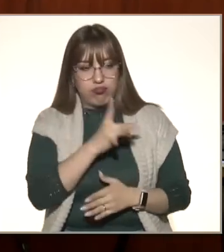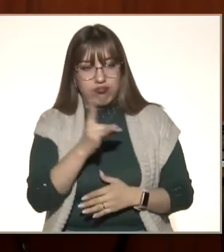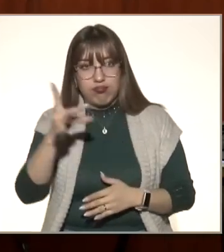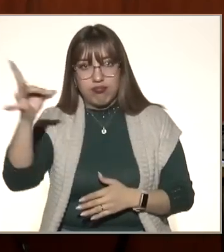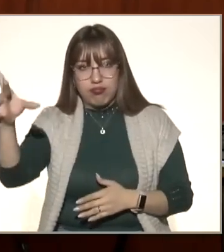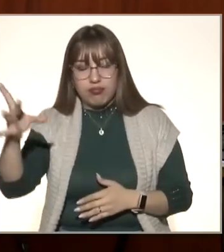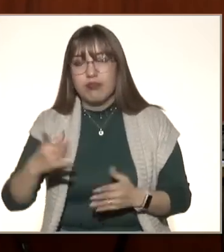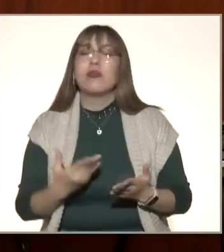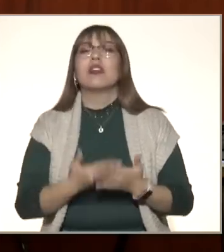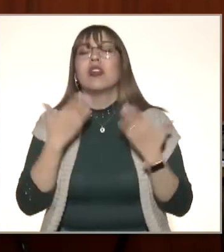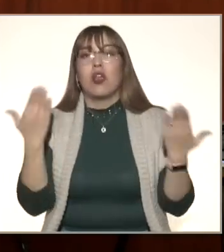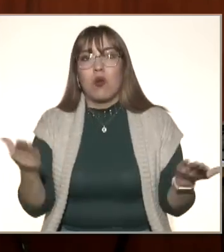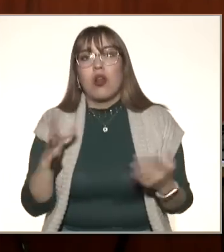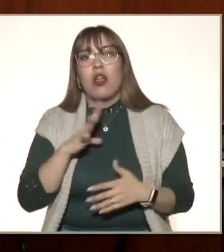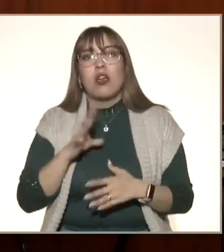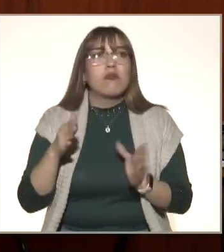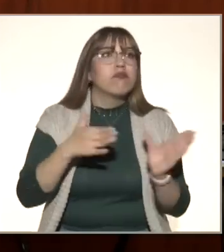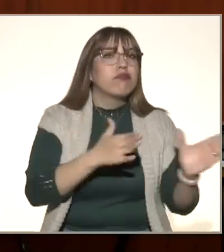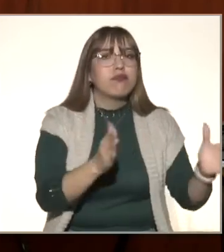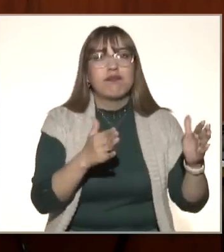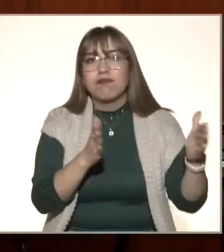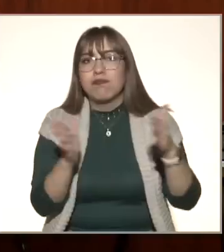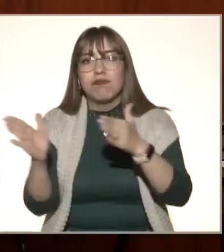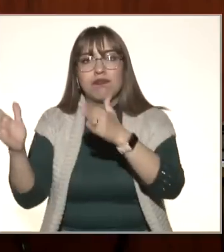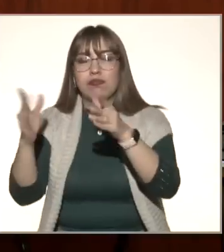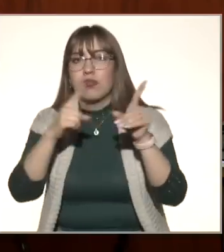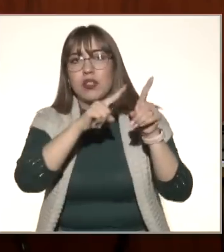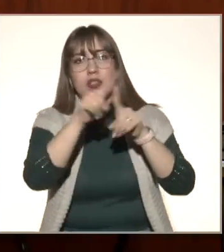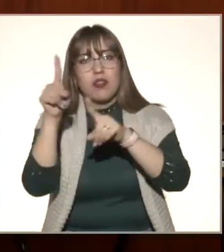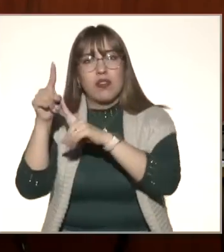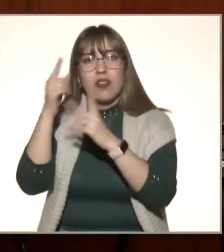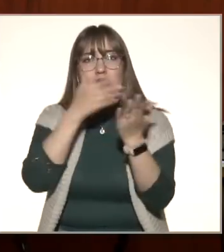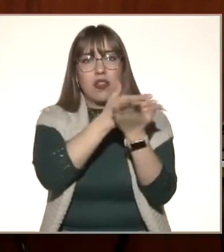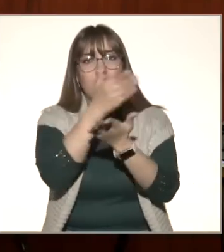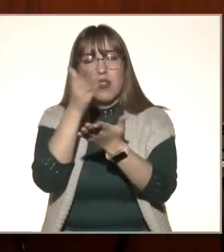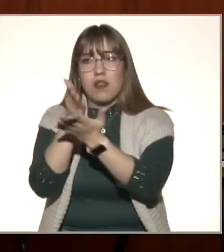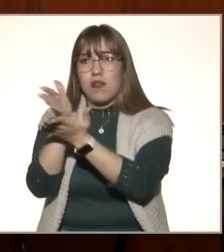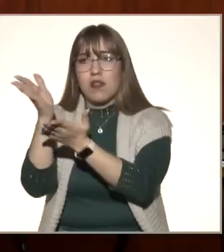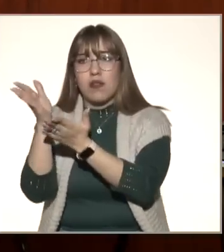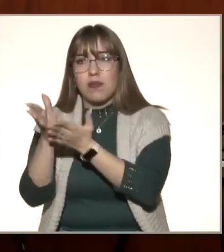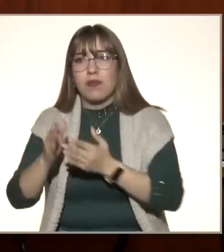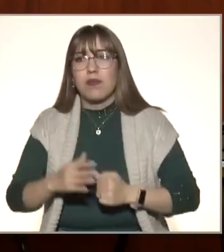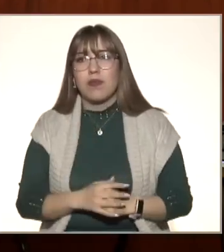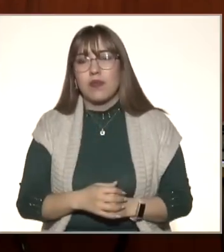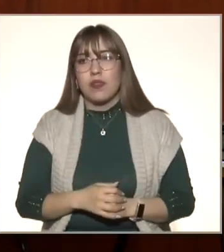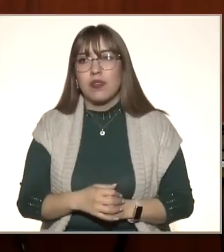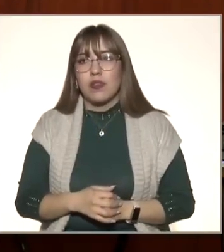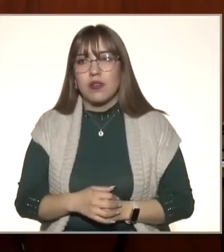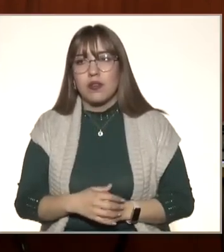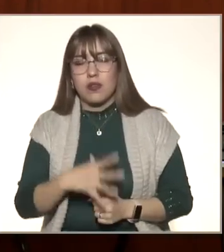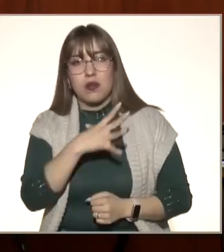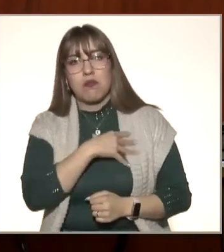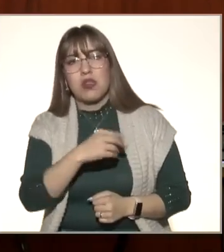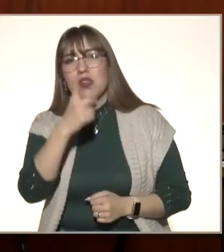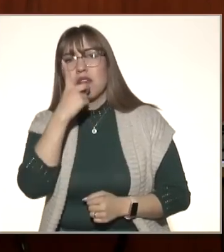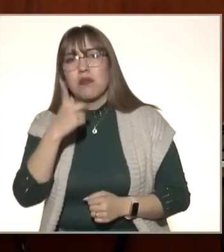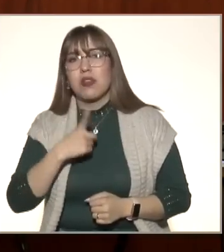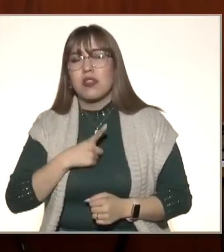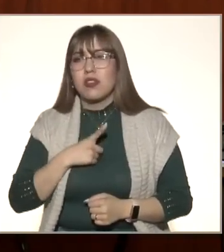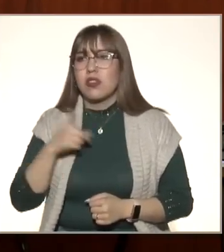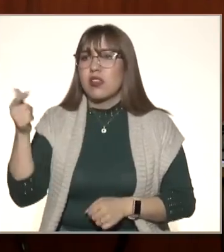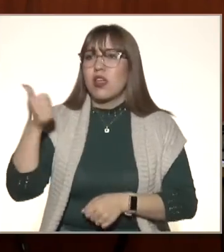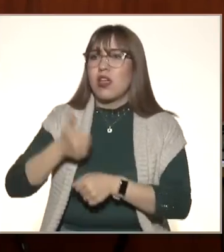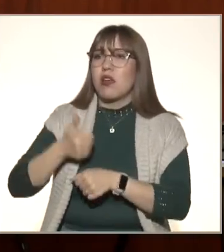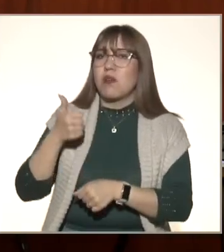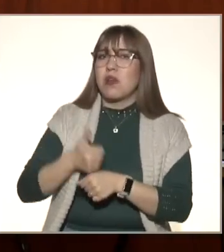día se toman diferentes caminos. Mi hija hace mucho, mi abuelita era muy incisiva, y yo le decía que le dijera que sí a todo. ¿Y vas a hacer tal